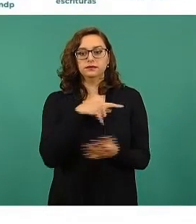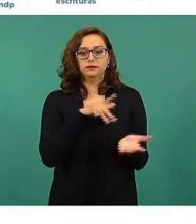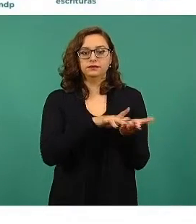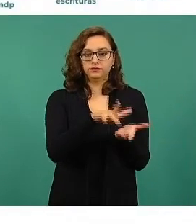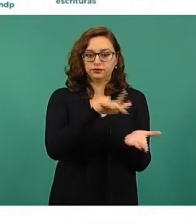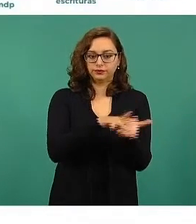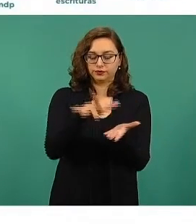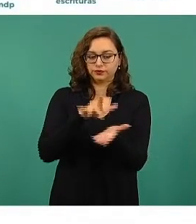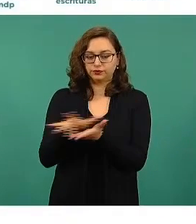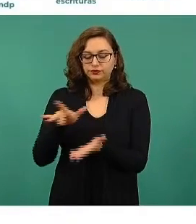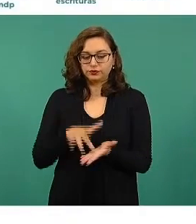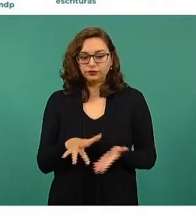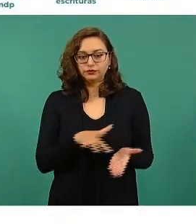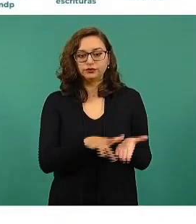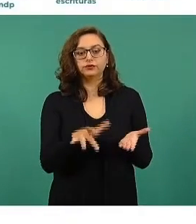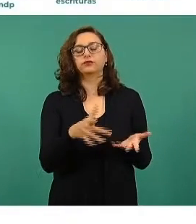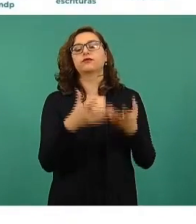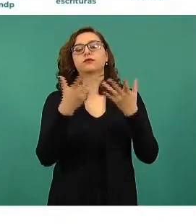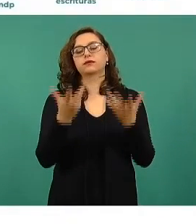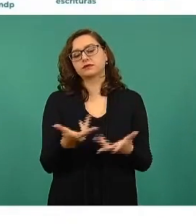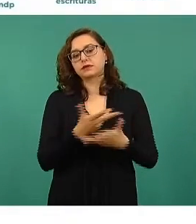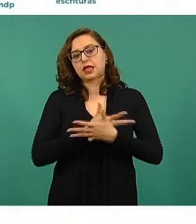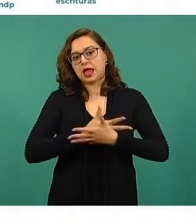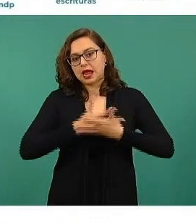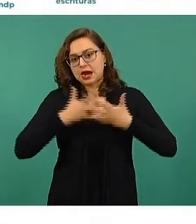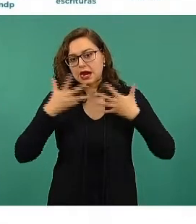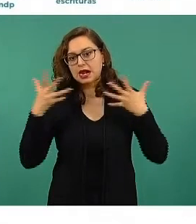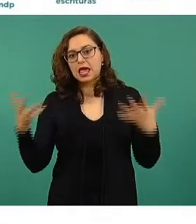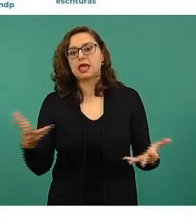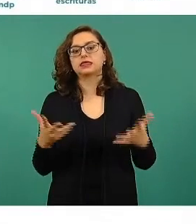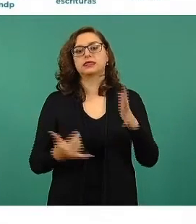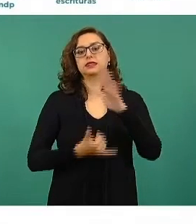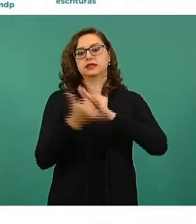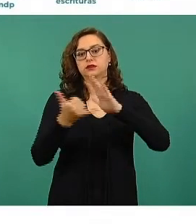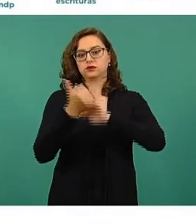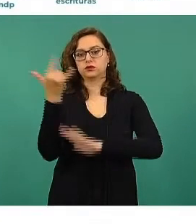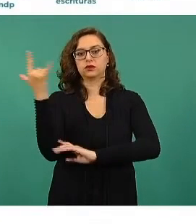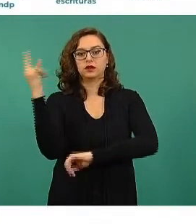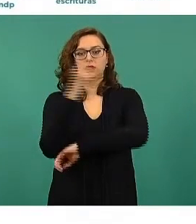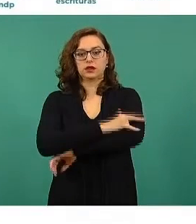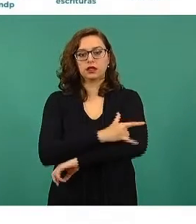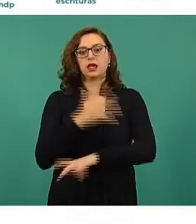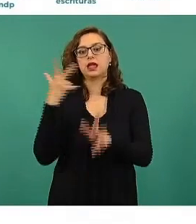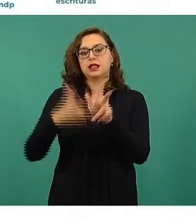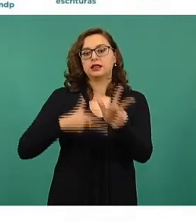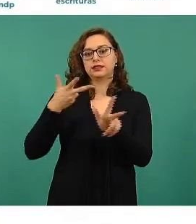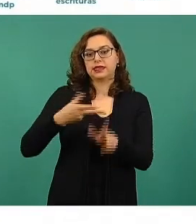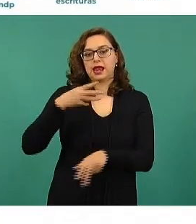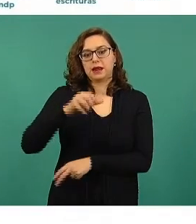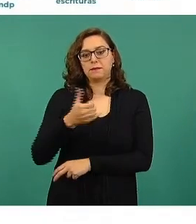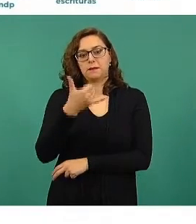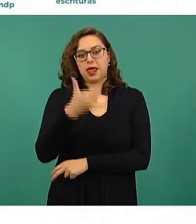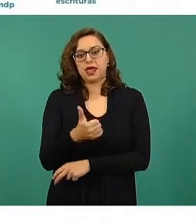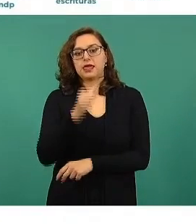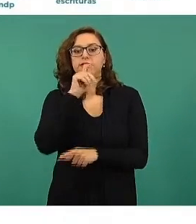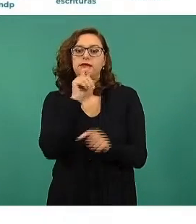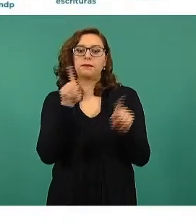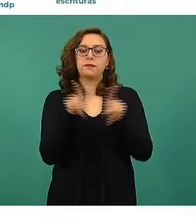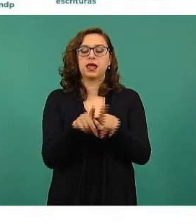los que acabamos de ver, a las grandes infraestructuras del aeropuerto Felipe Ángeles, del Tren Maya o el Corredor del